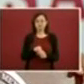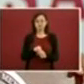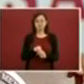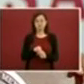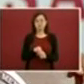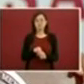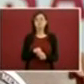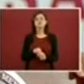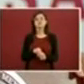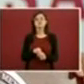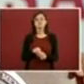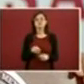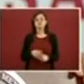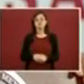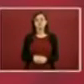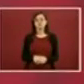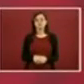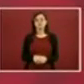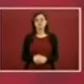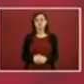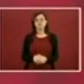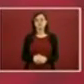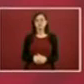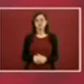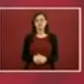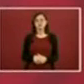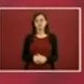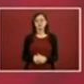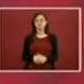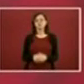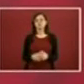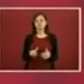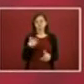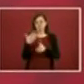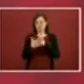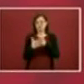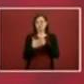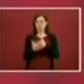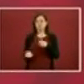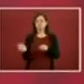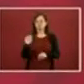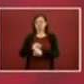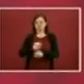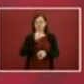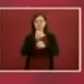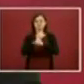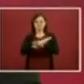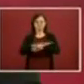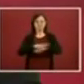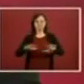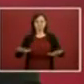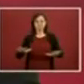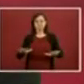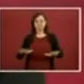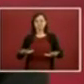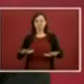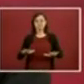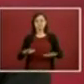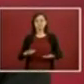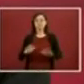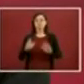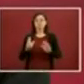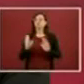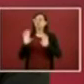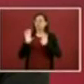concluyendo. La reactivación económica, la reactivación de la vida cotidiana, no es simplemente el arrancar un vehículo y vámonos para adelante.